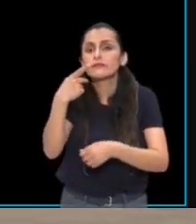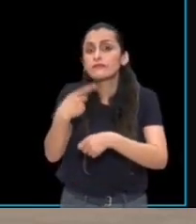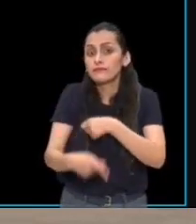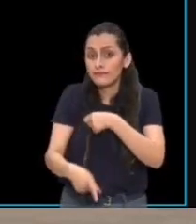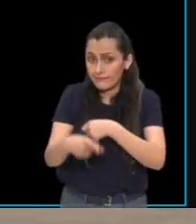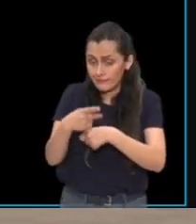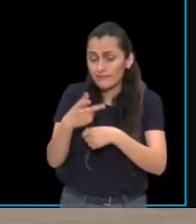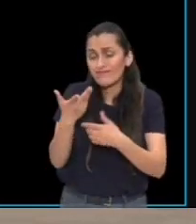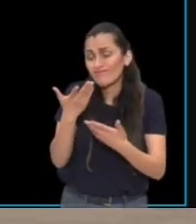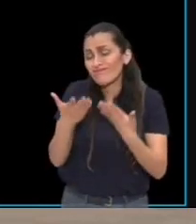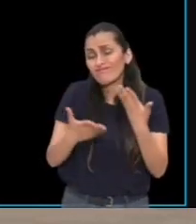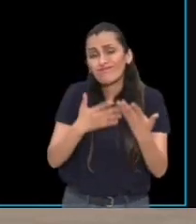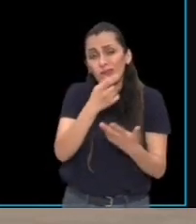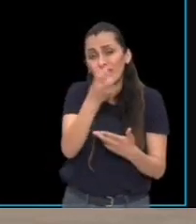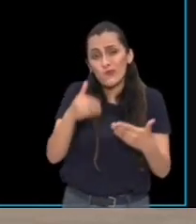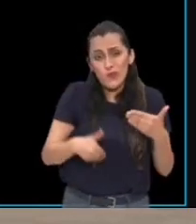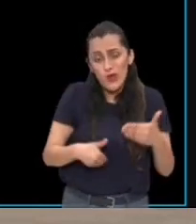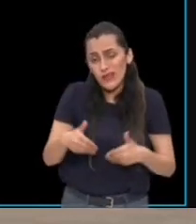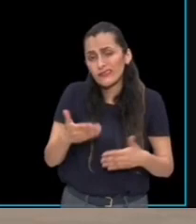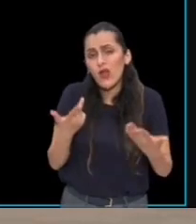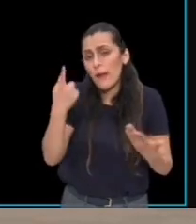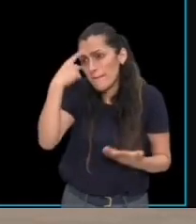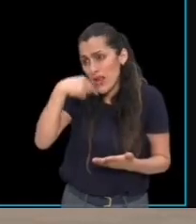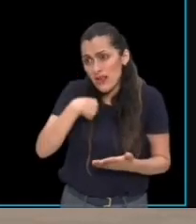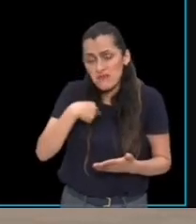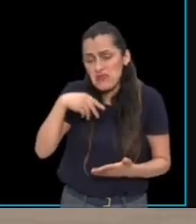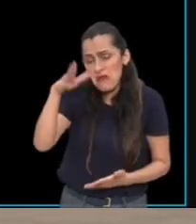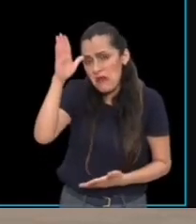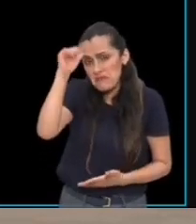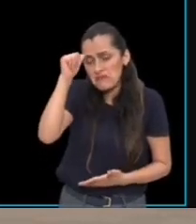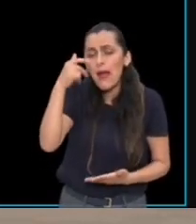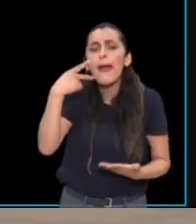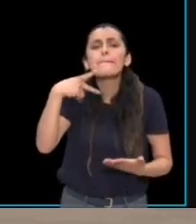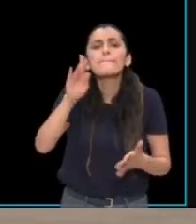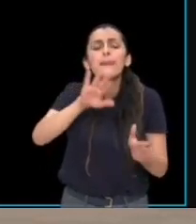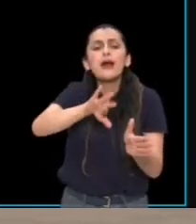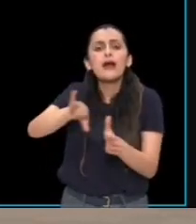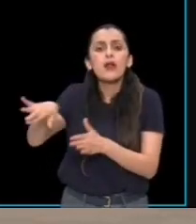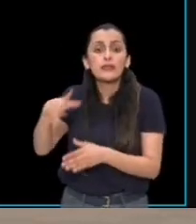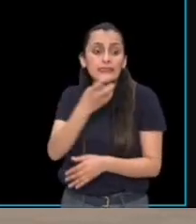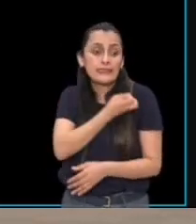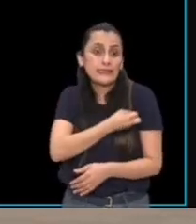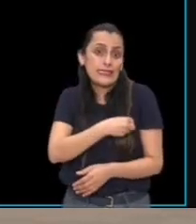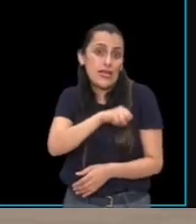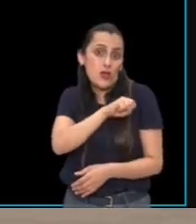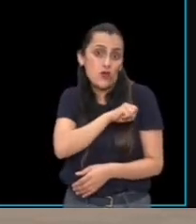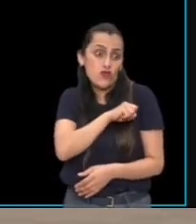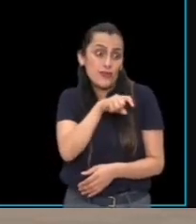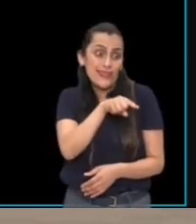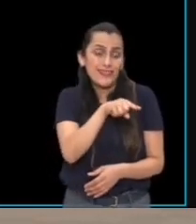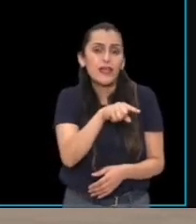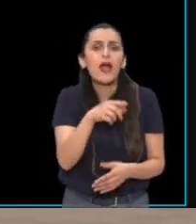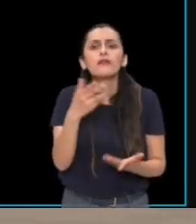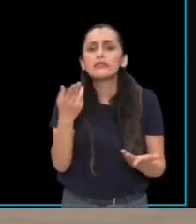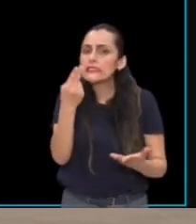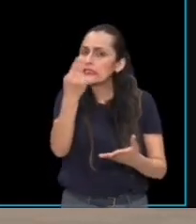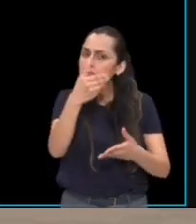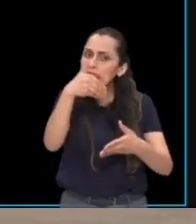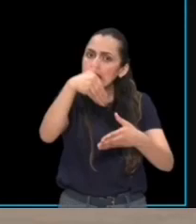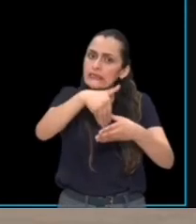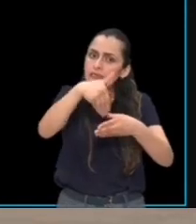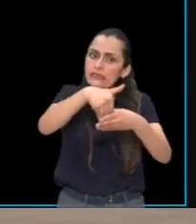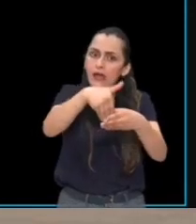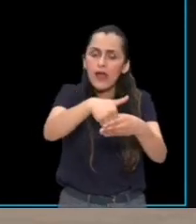temas bastante desagradables y se me hace que no viene el caso. En el caso del tema de salud, yo creo que el expediente médico electrónico, el